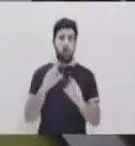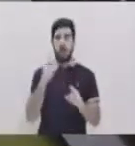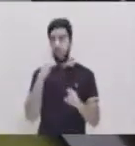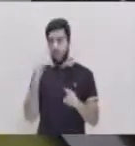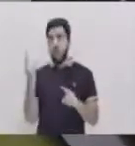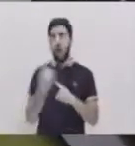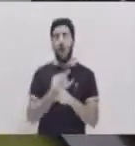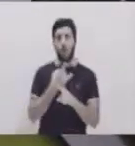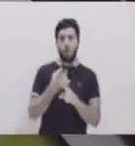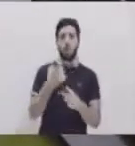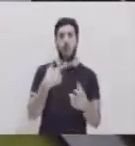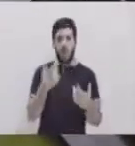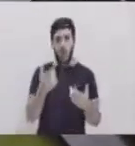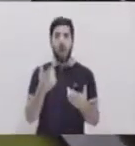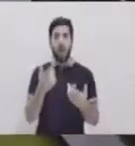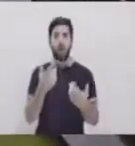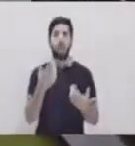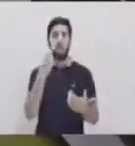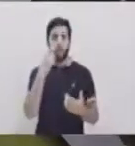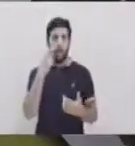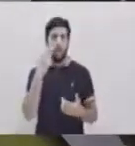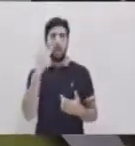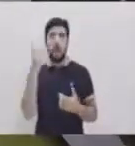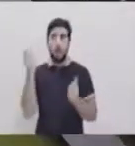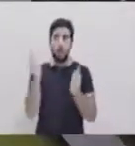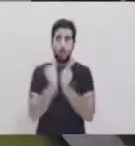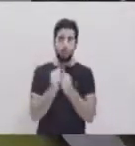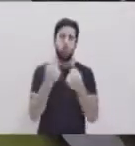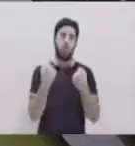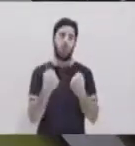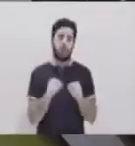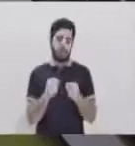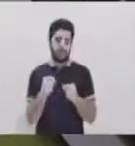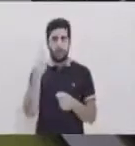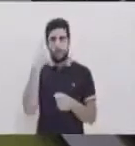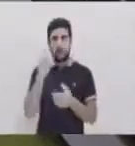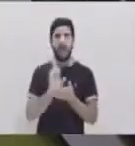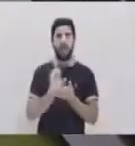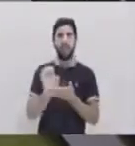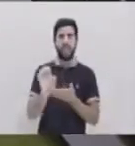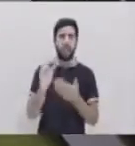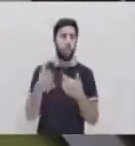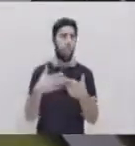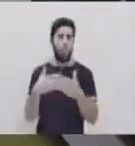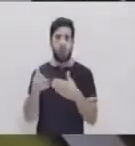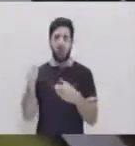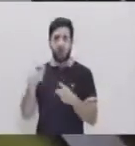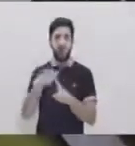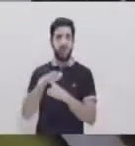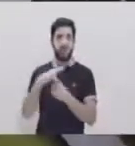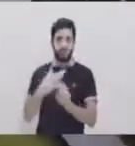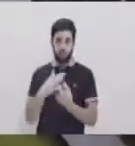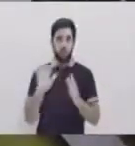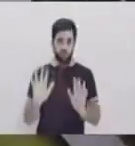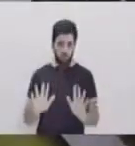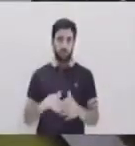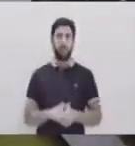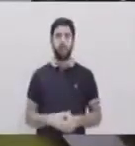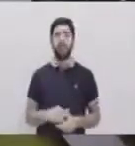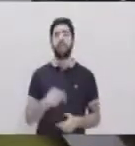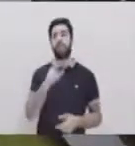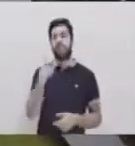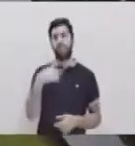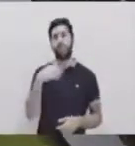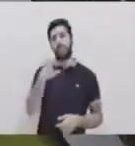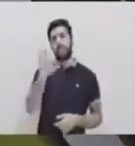vamos a utilizar fuego, pues que sea en compañía de los papás para poder evitar cualquier situación. Ya para finalizar, Evelyn, yo le invito, por